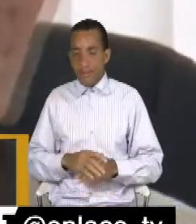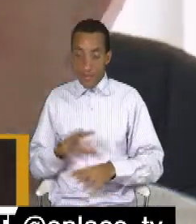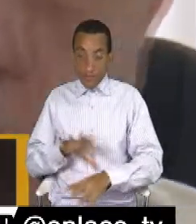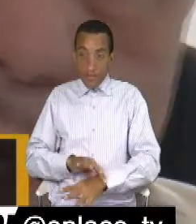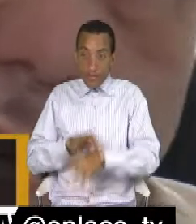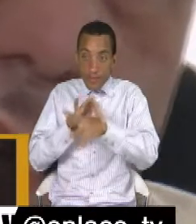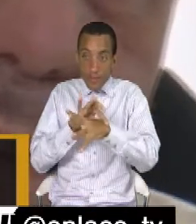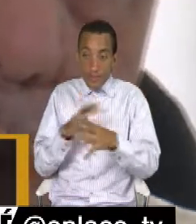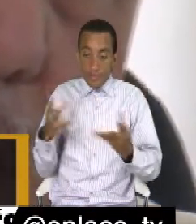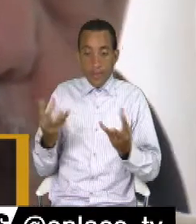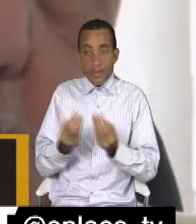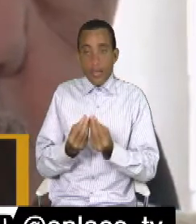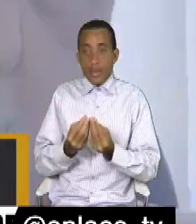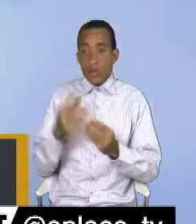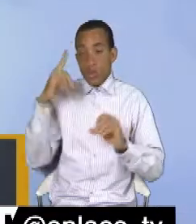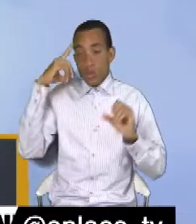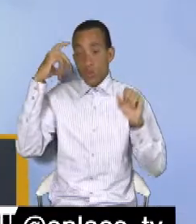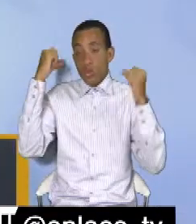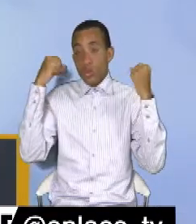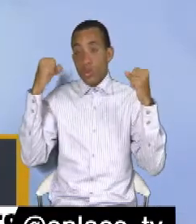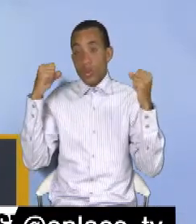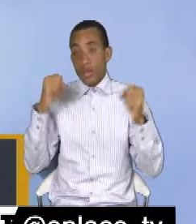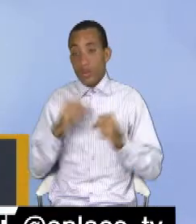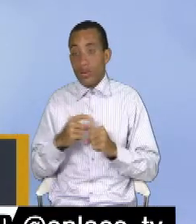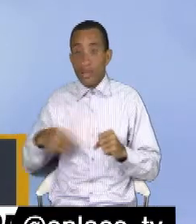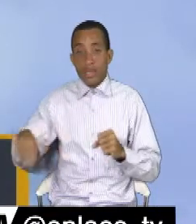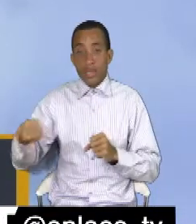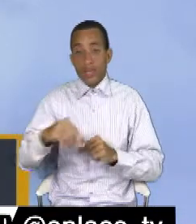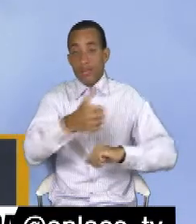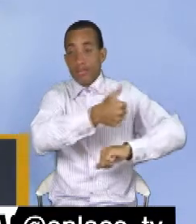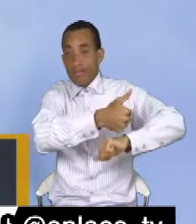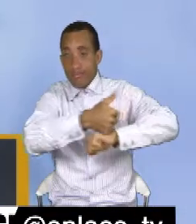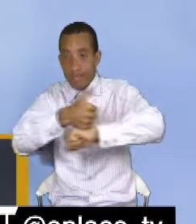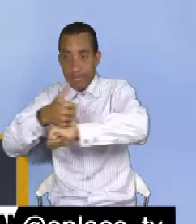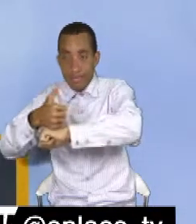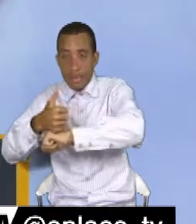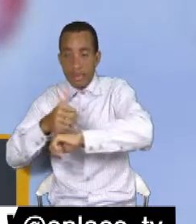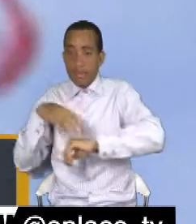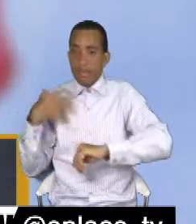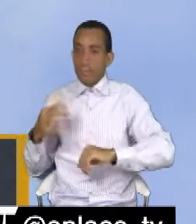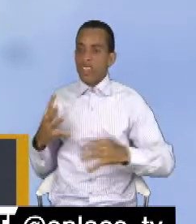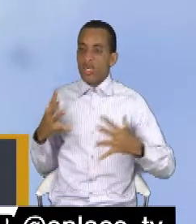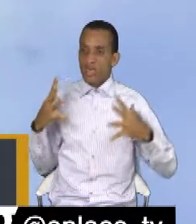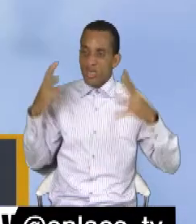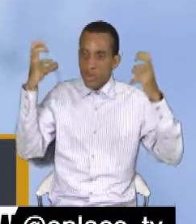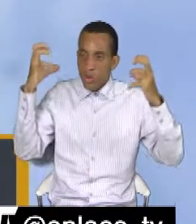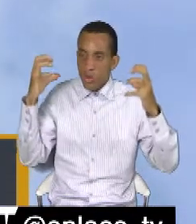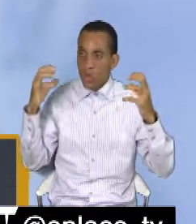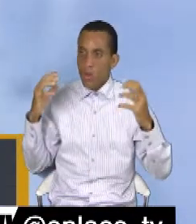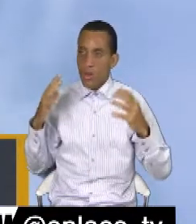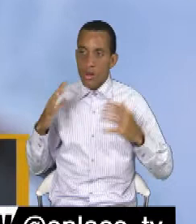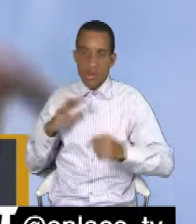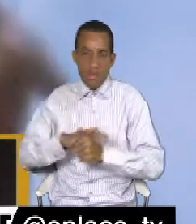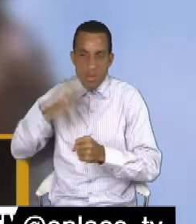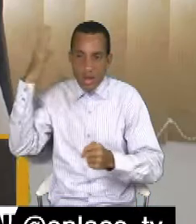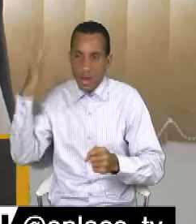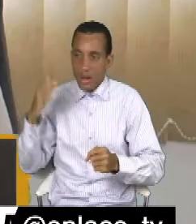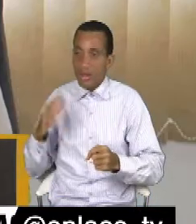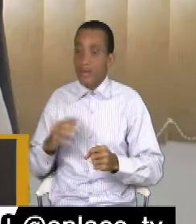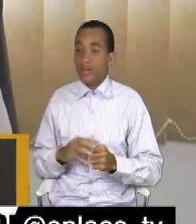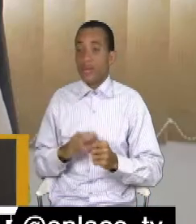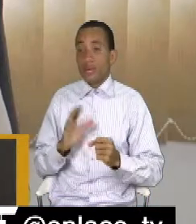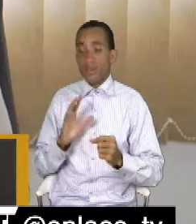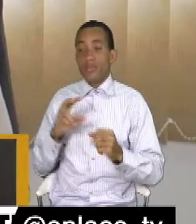centro asistencial ven con preocupación estos comportamientos de agresividad al interior del hospital. Yo sí voy a sentarme a hablar con el